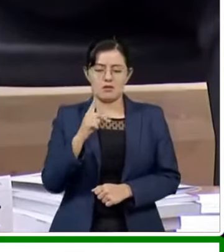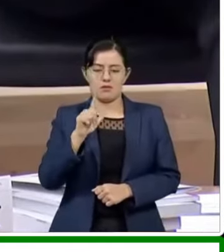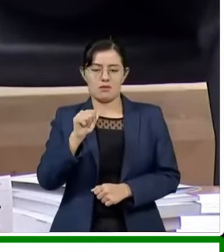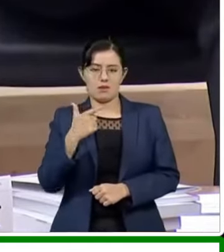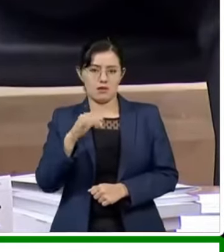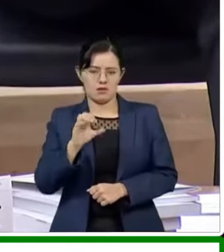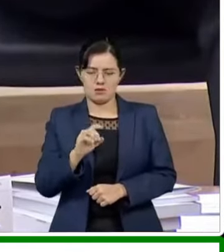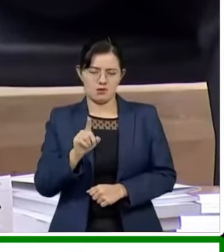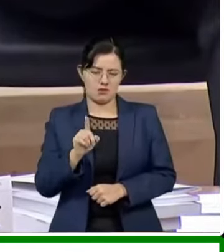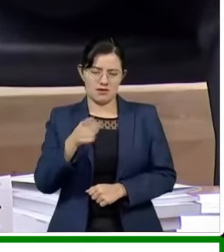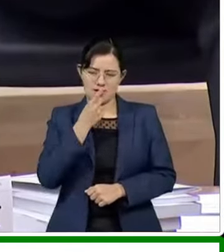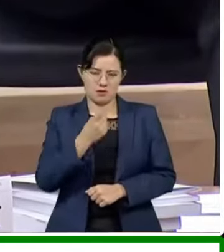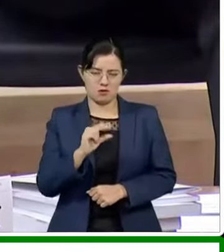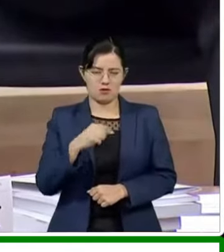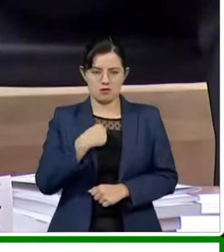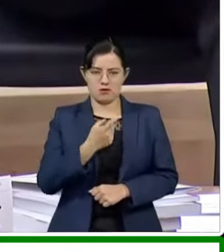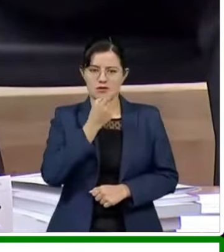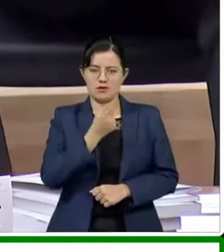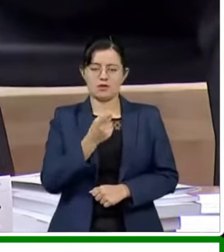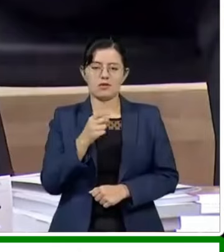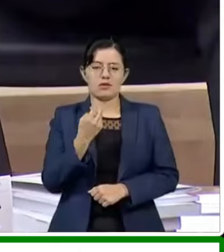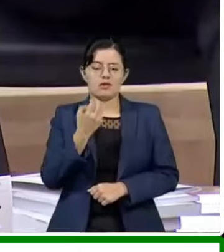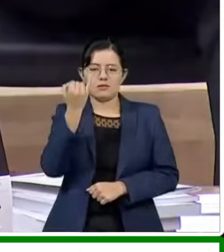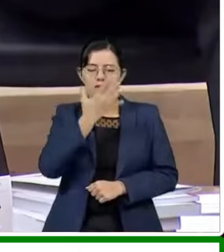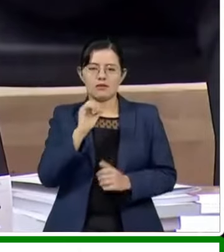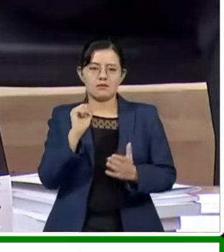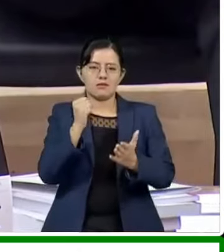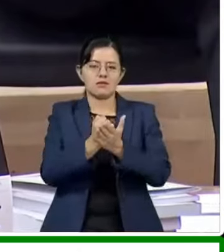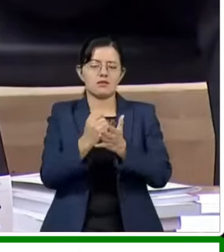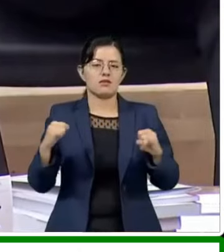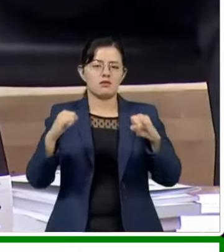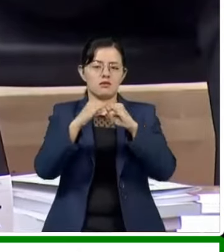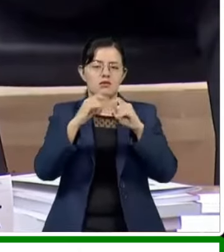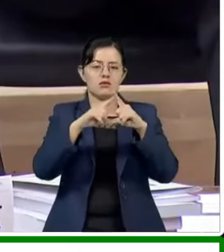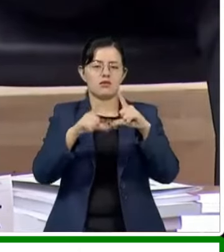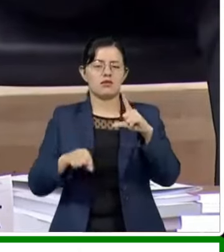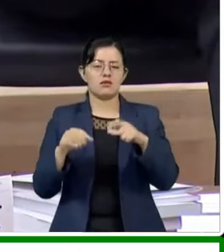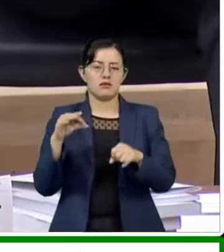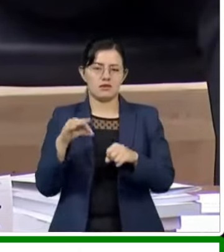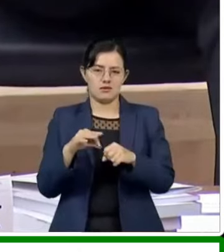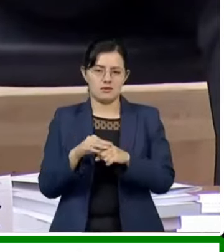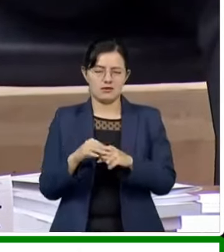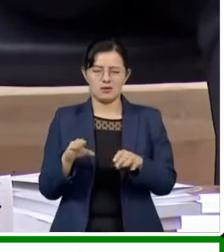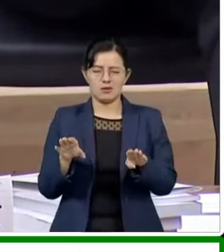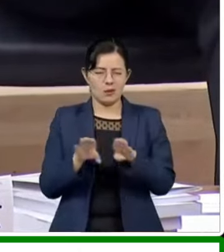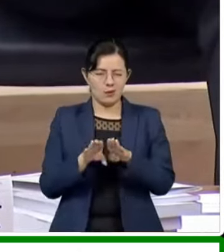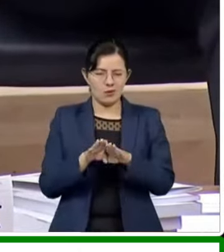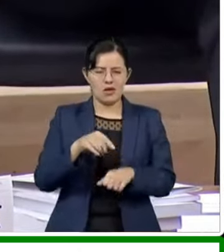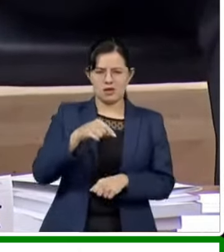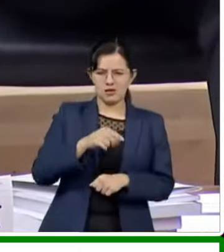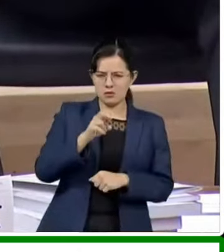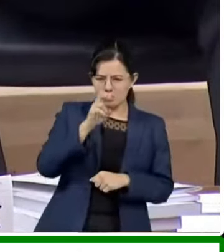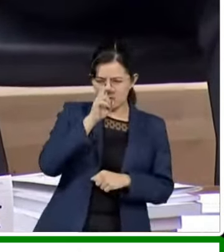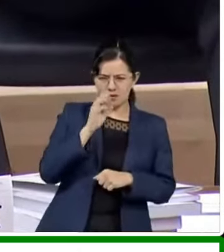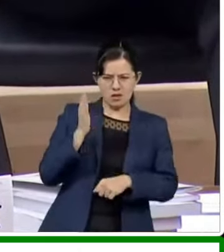digo yo, plagiando el logotipo del Instituto Nacional Electoral. ¿Cómo puede haber tanta firmeza